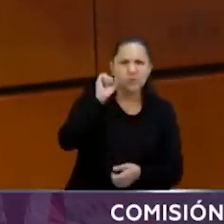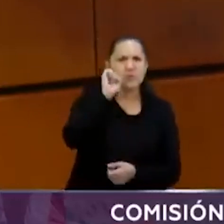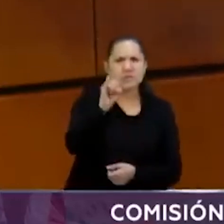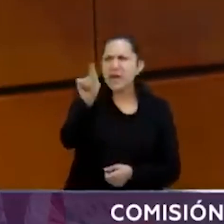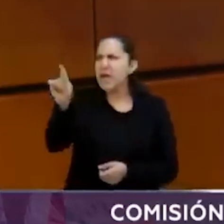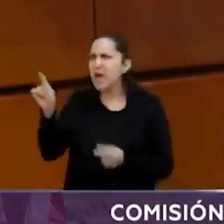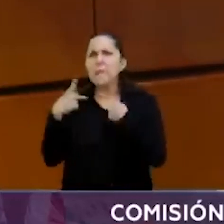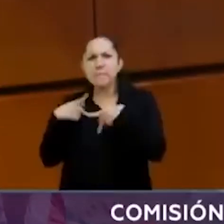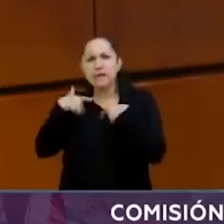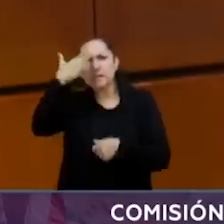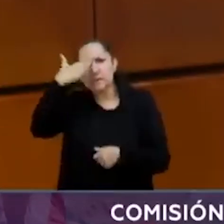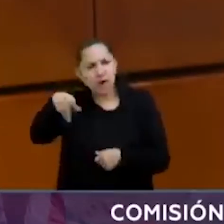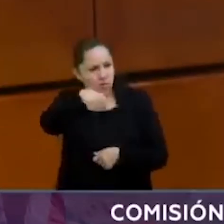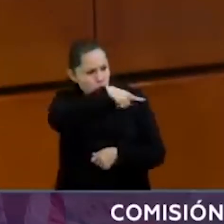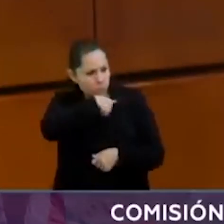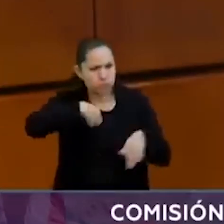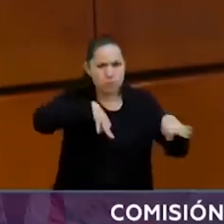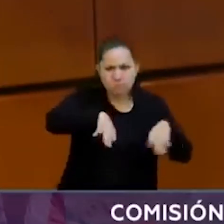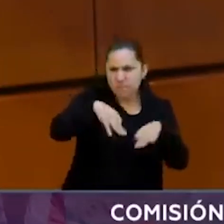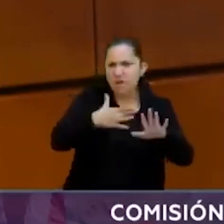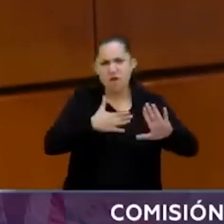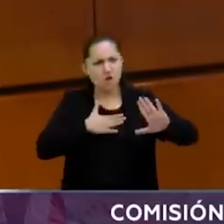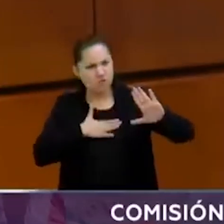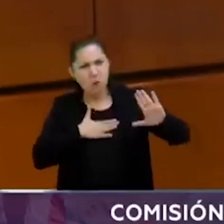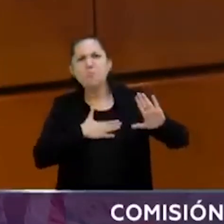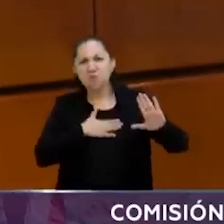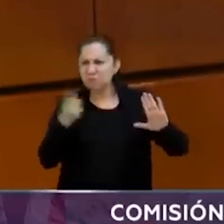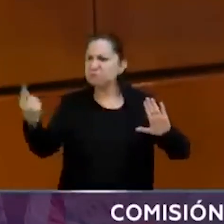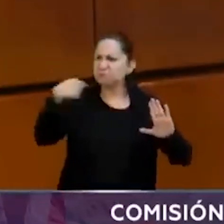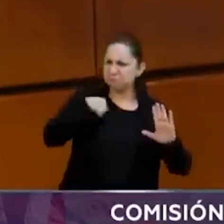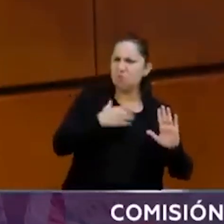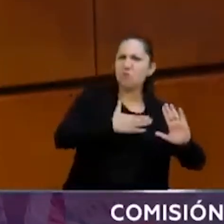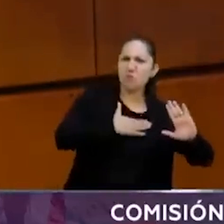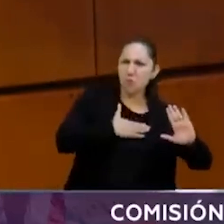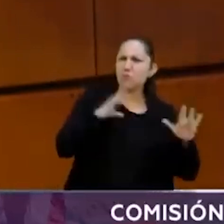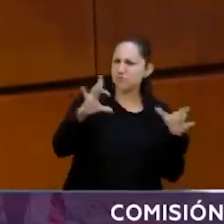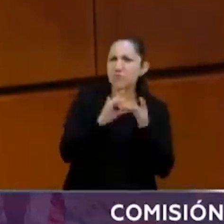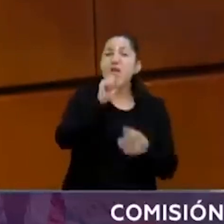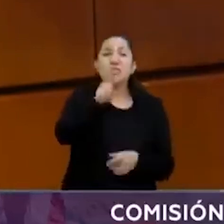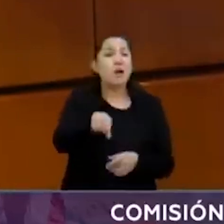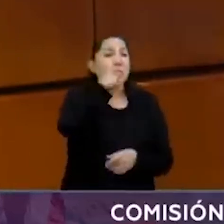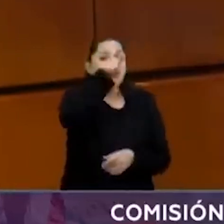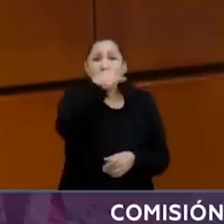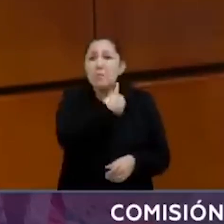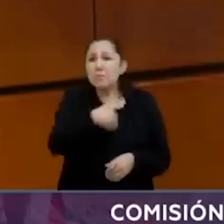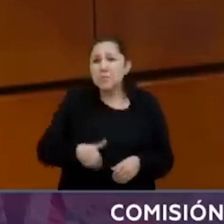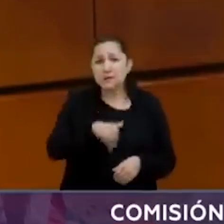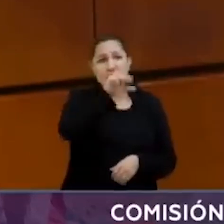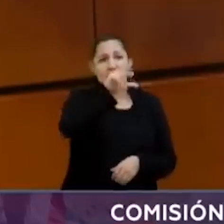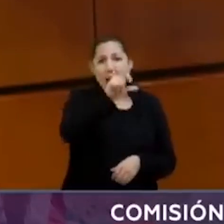enorme liderazgo del compañero presidente López Obrador porque por más que les arda es nuestro principal